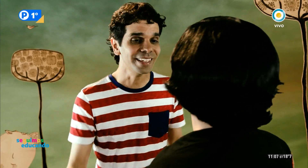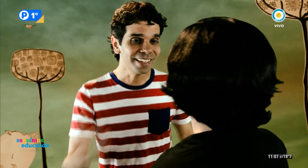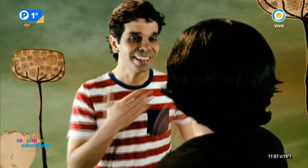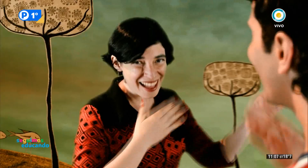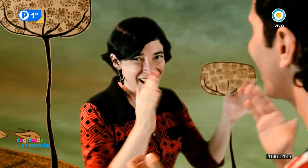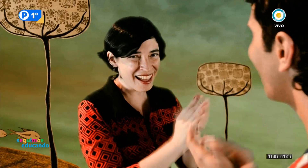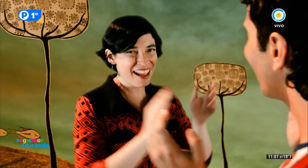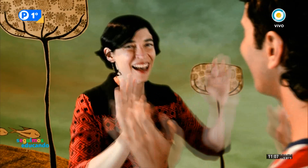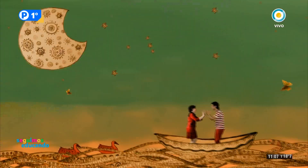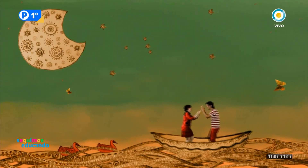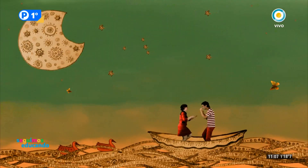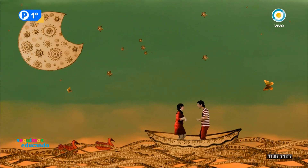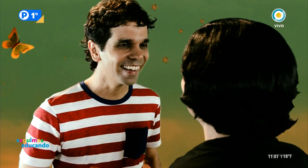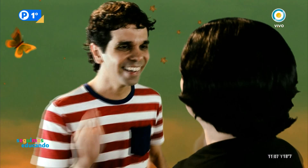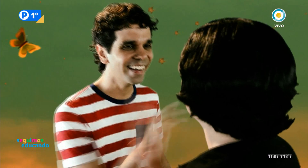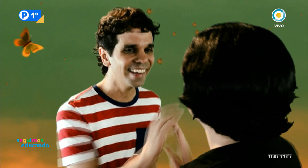bienvenida.